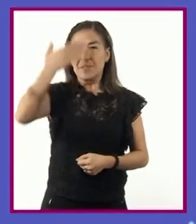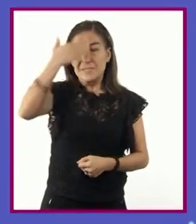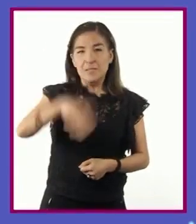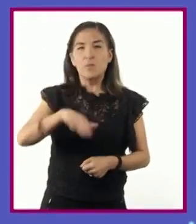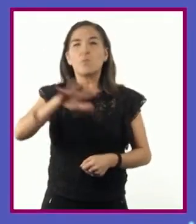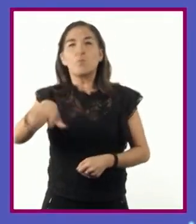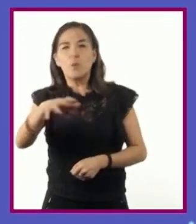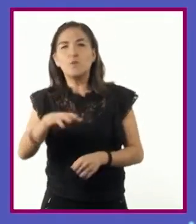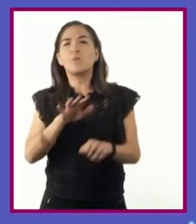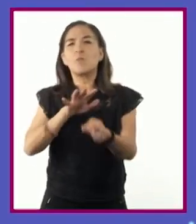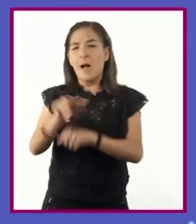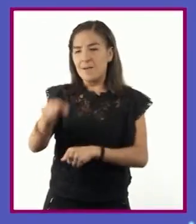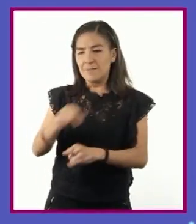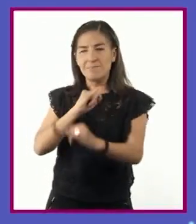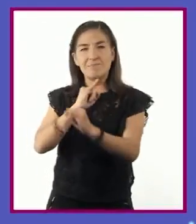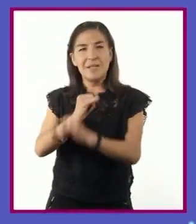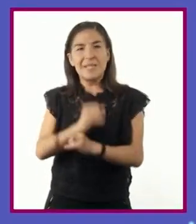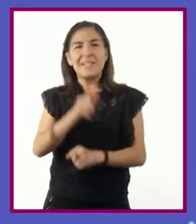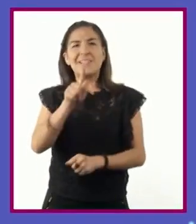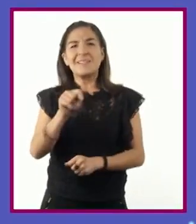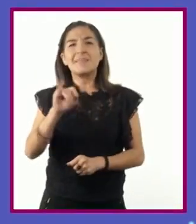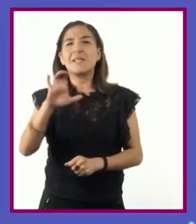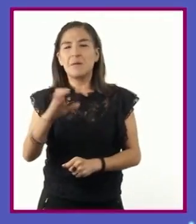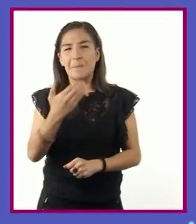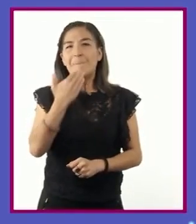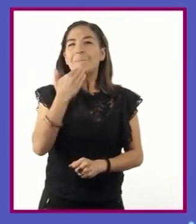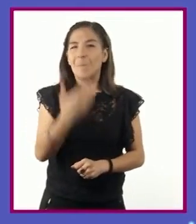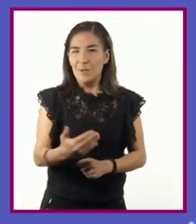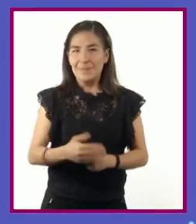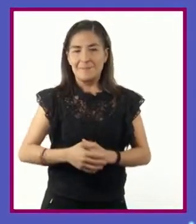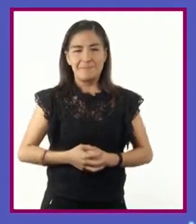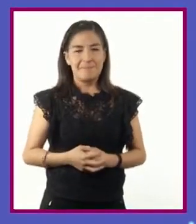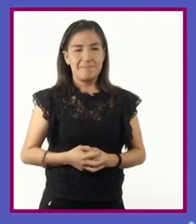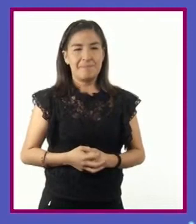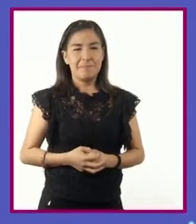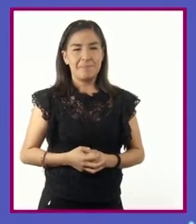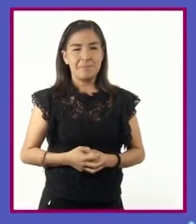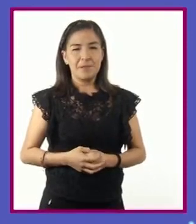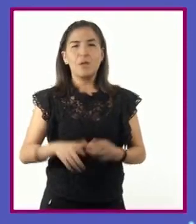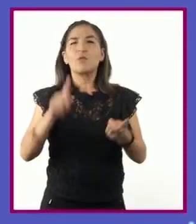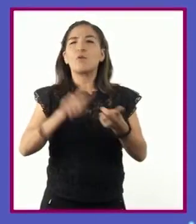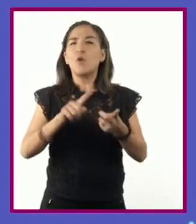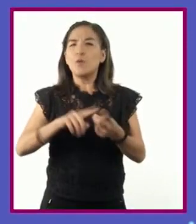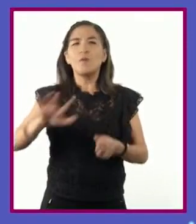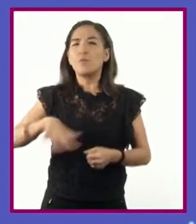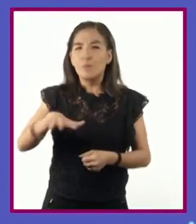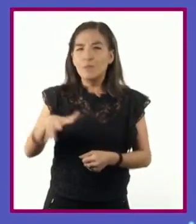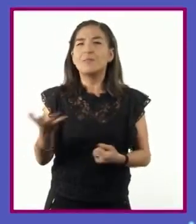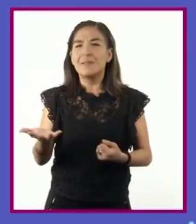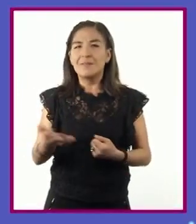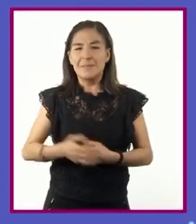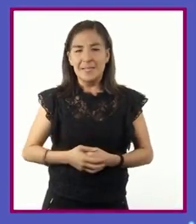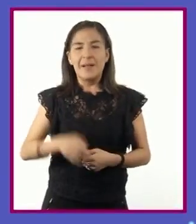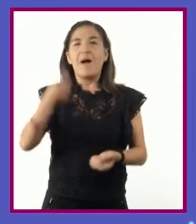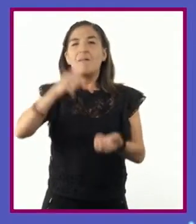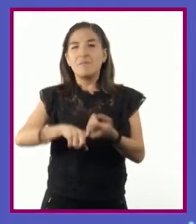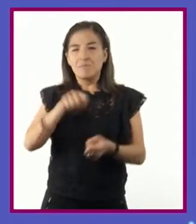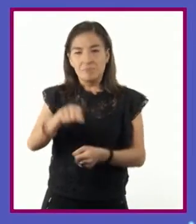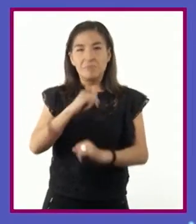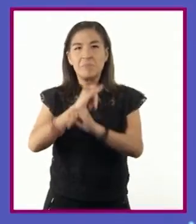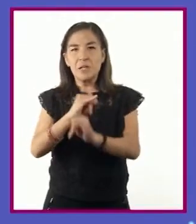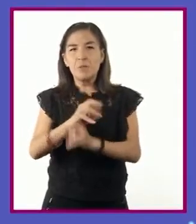¿Qué herramientas de las TIC son las adecuadas? ¿Dónde buscar? ¿Qué sitios son